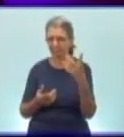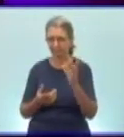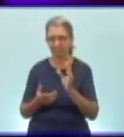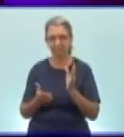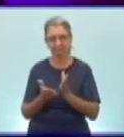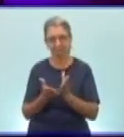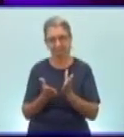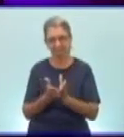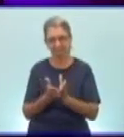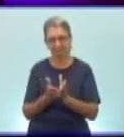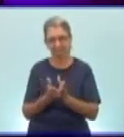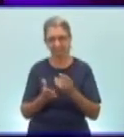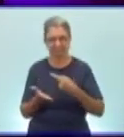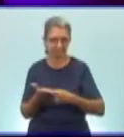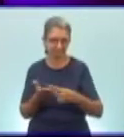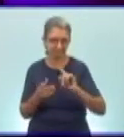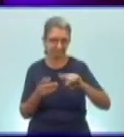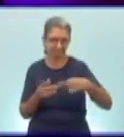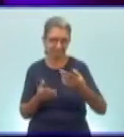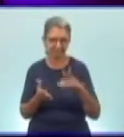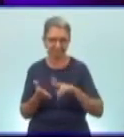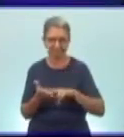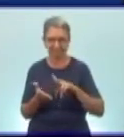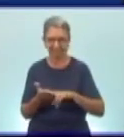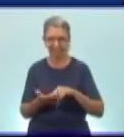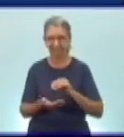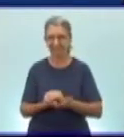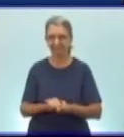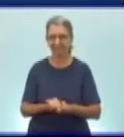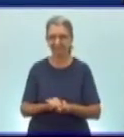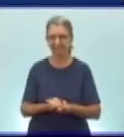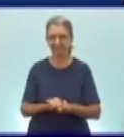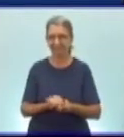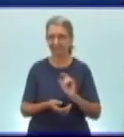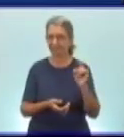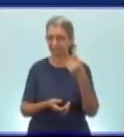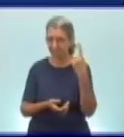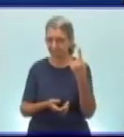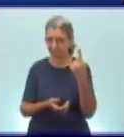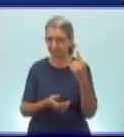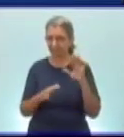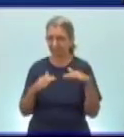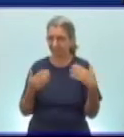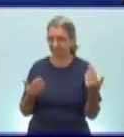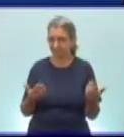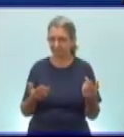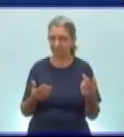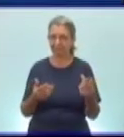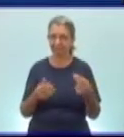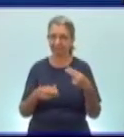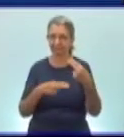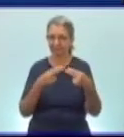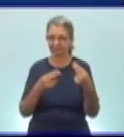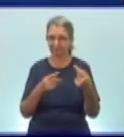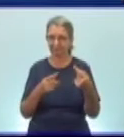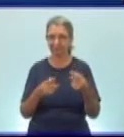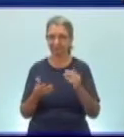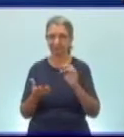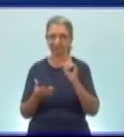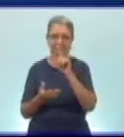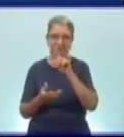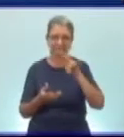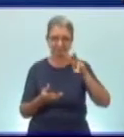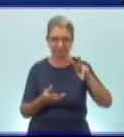realizando por toda esta semana hasta el martes que viene. Bueno, primero vamos a estar realizando las tareas 12 y